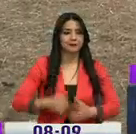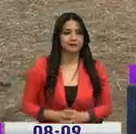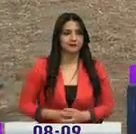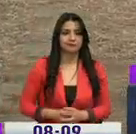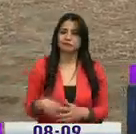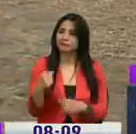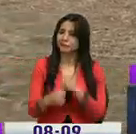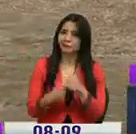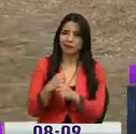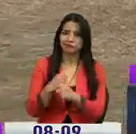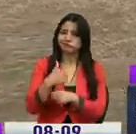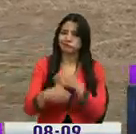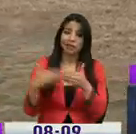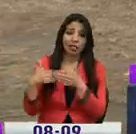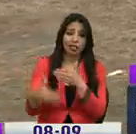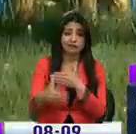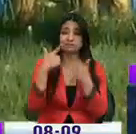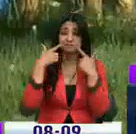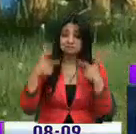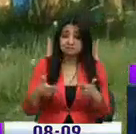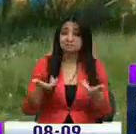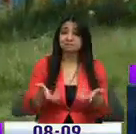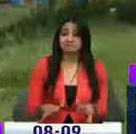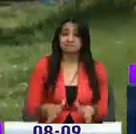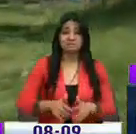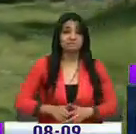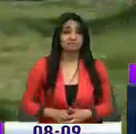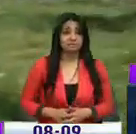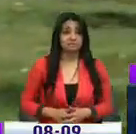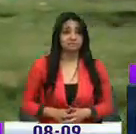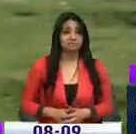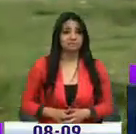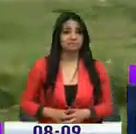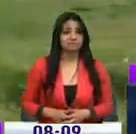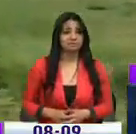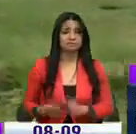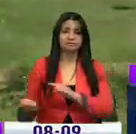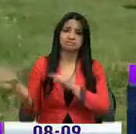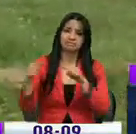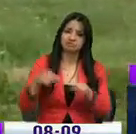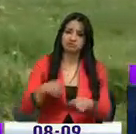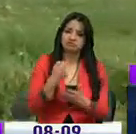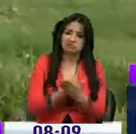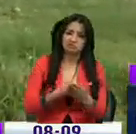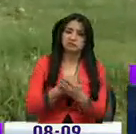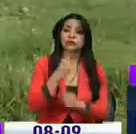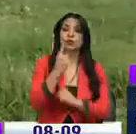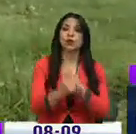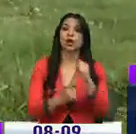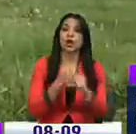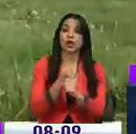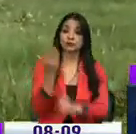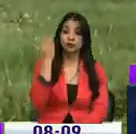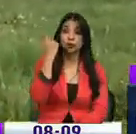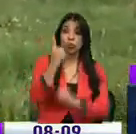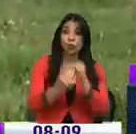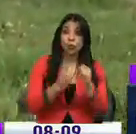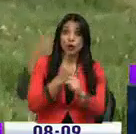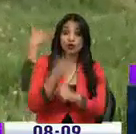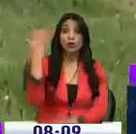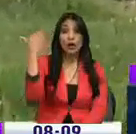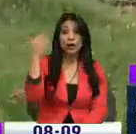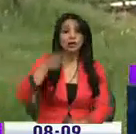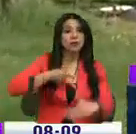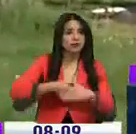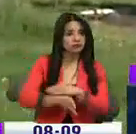mucho tiempo pasó descuidado. Realmente hemos venido peleando hace más de un año. Hace un año el señor alcalde vino e